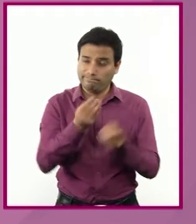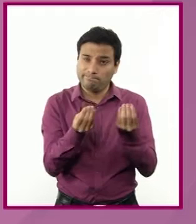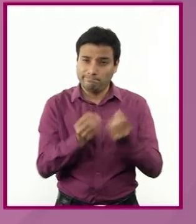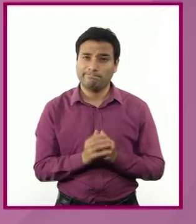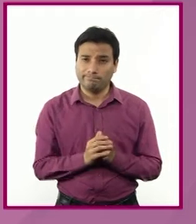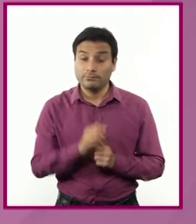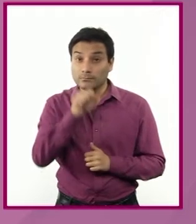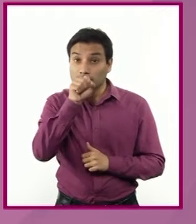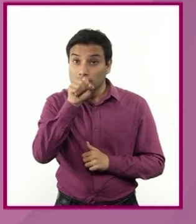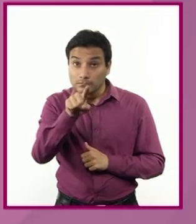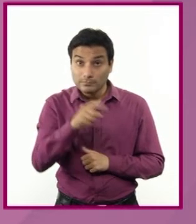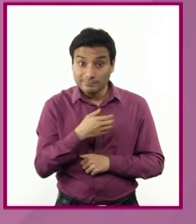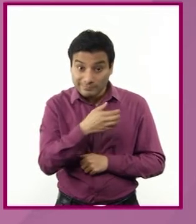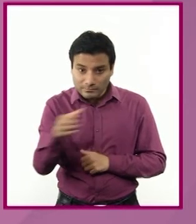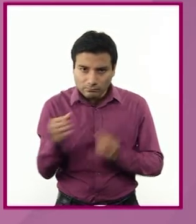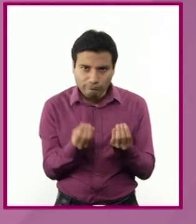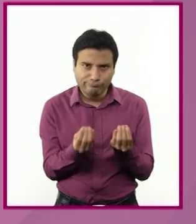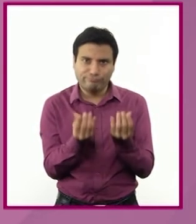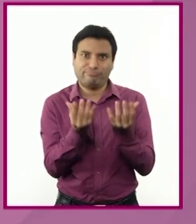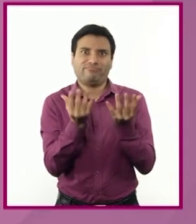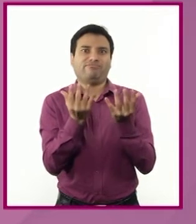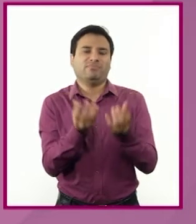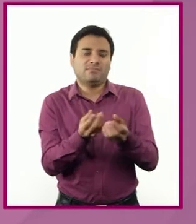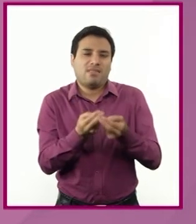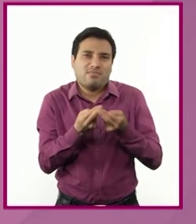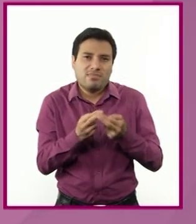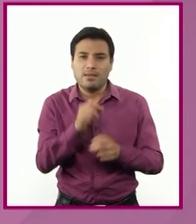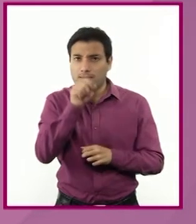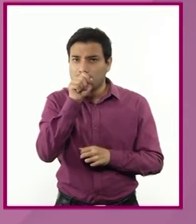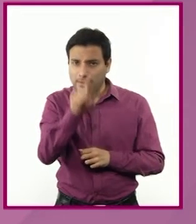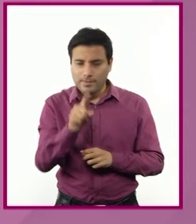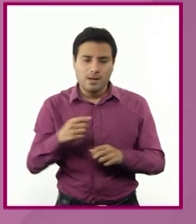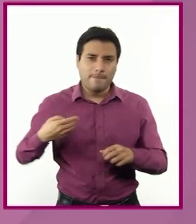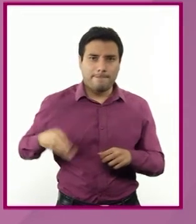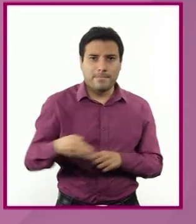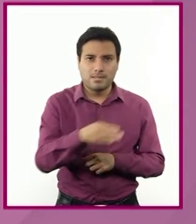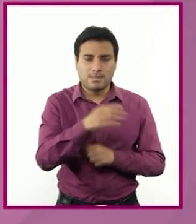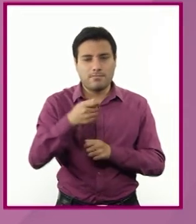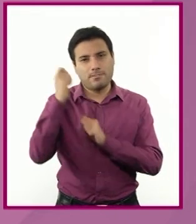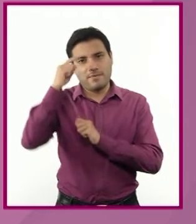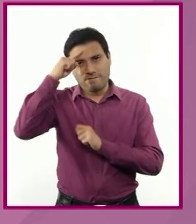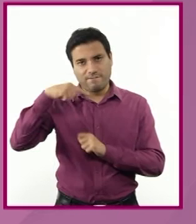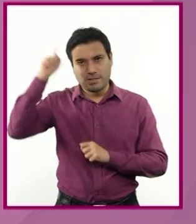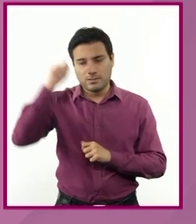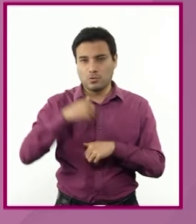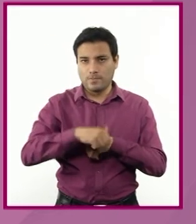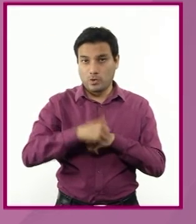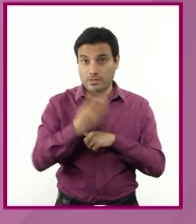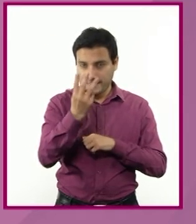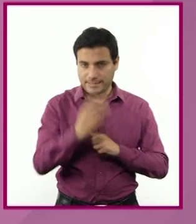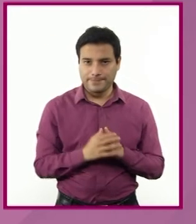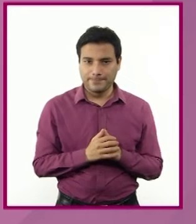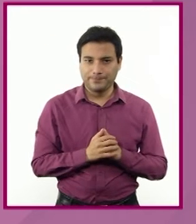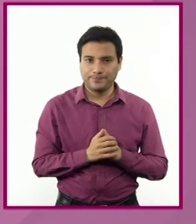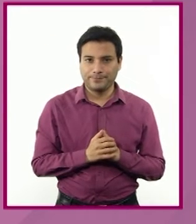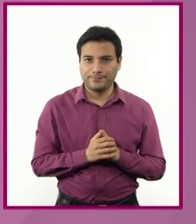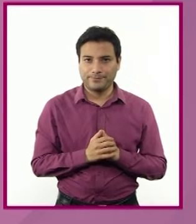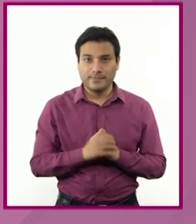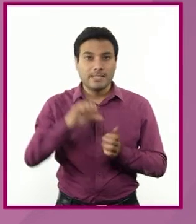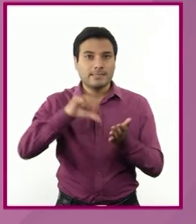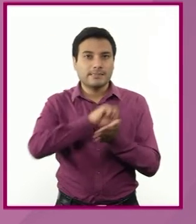la fertilidad de los suelos volcánicos y los recursos pesqueros. Zona 3, Centro-Occidente de